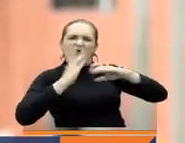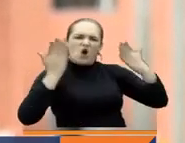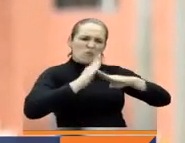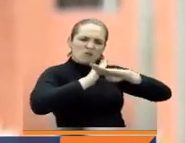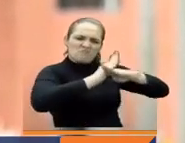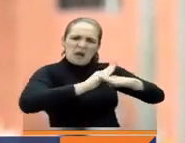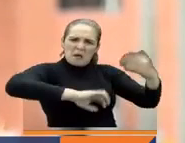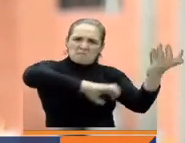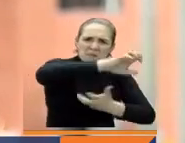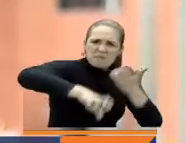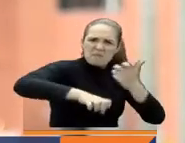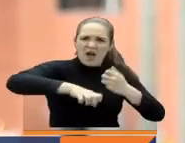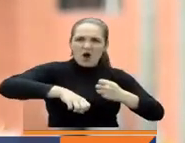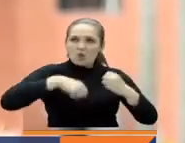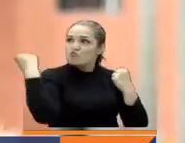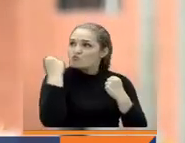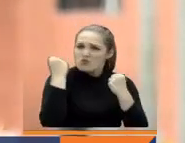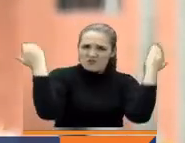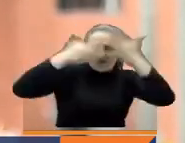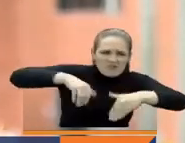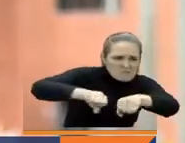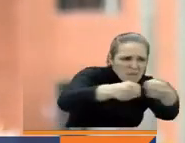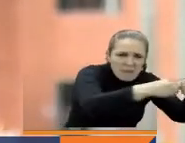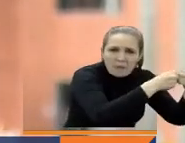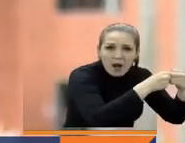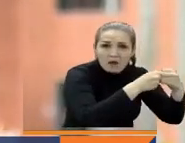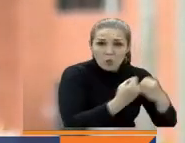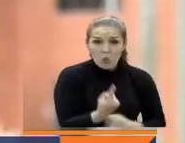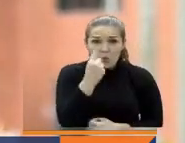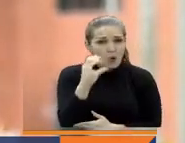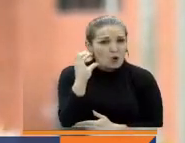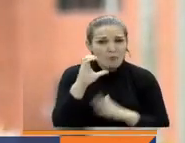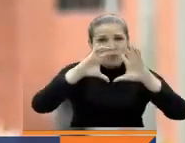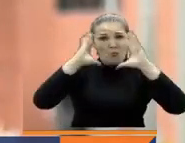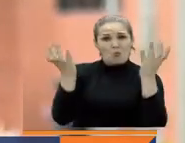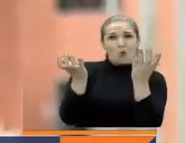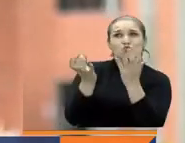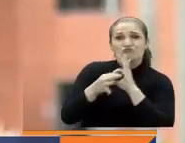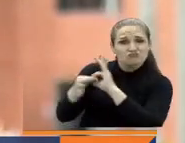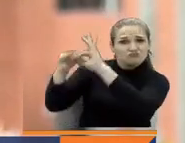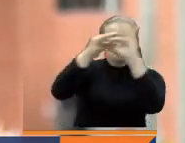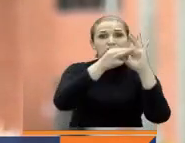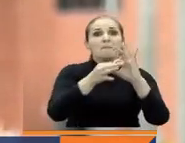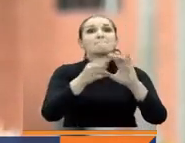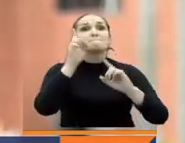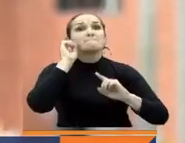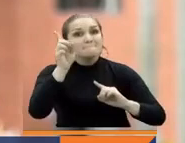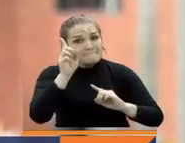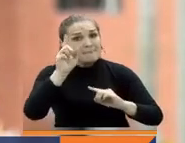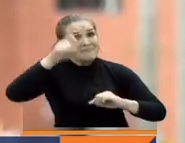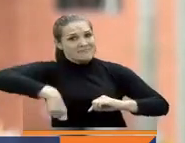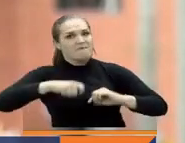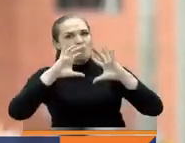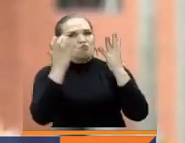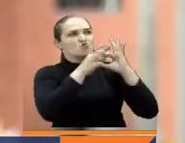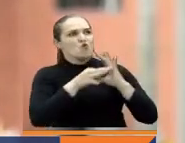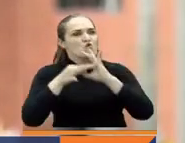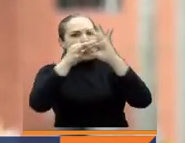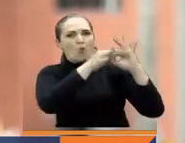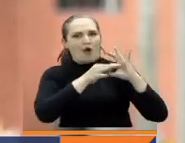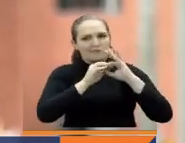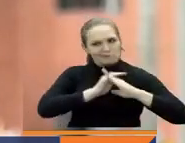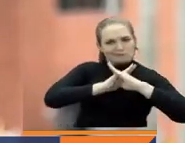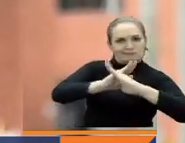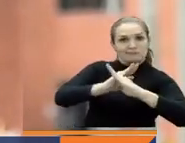amenaza global y que debe haber una unión en los países para poder enfrentarlo. Durante el evento, el primer mandatario también aprovechó para pedir